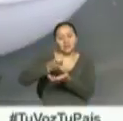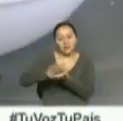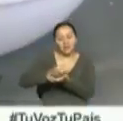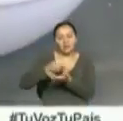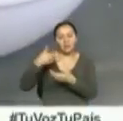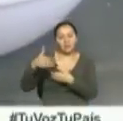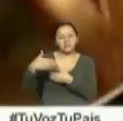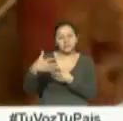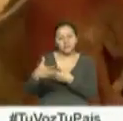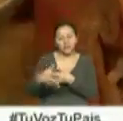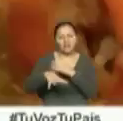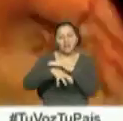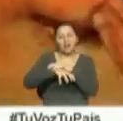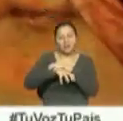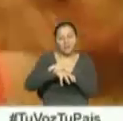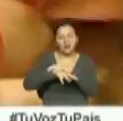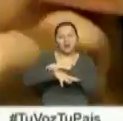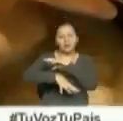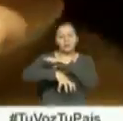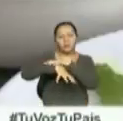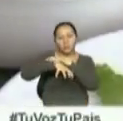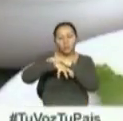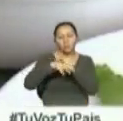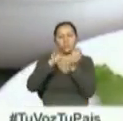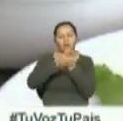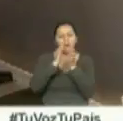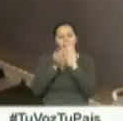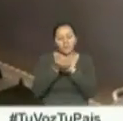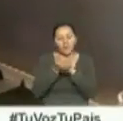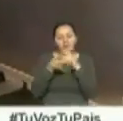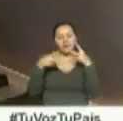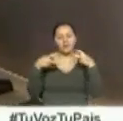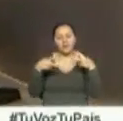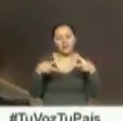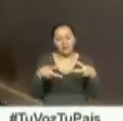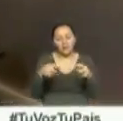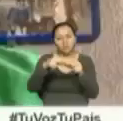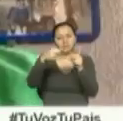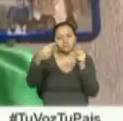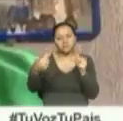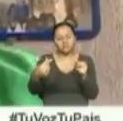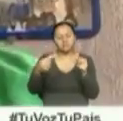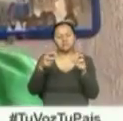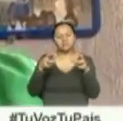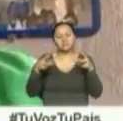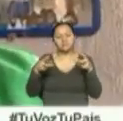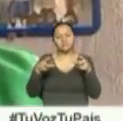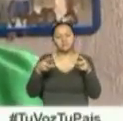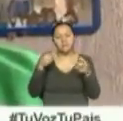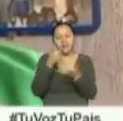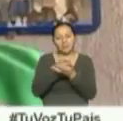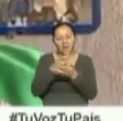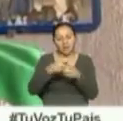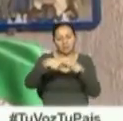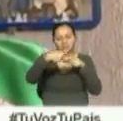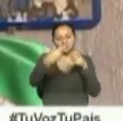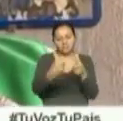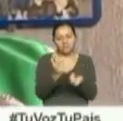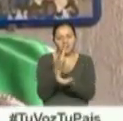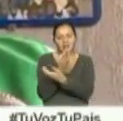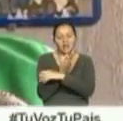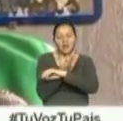pescado, calamar, pateburro, almeja, cangrejo, langostino y langosta.